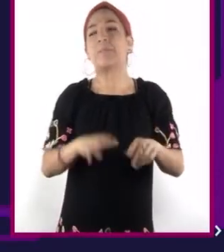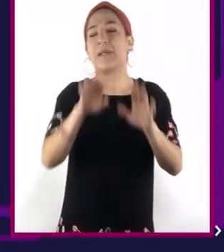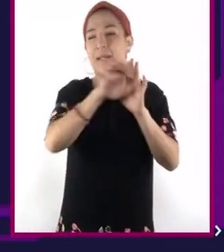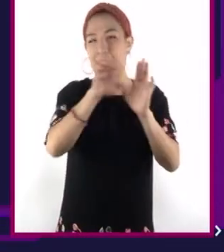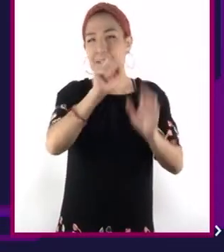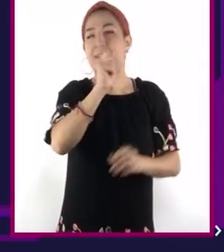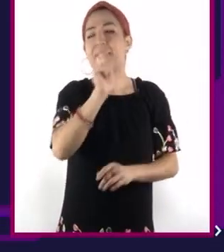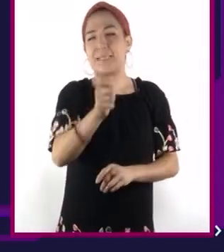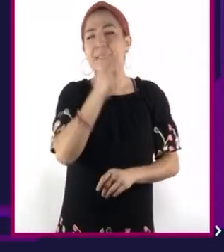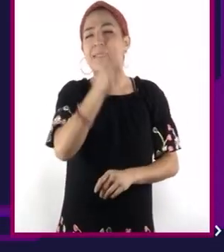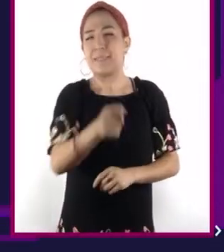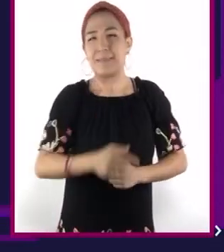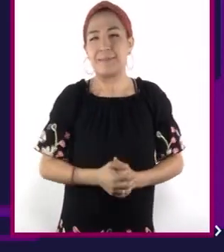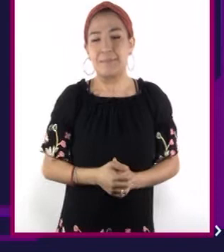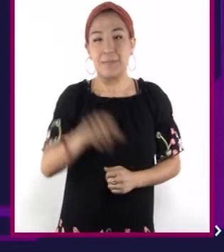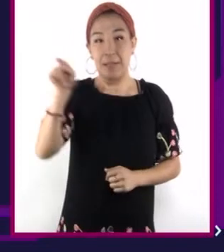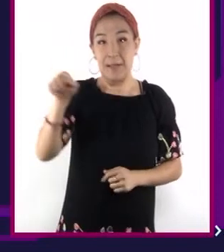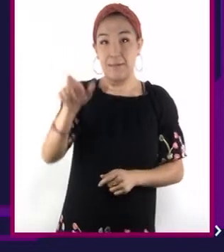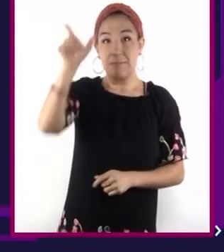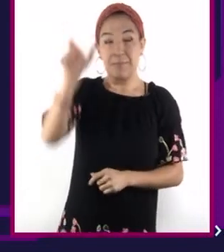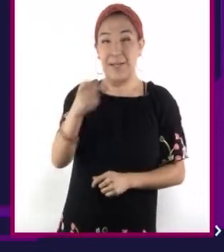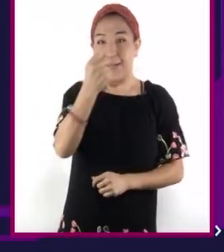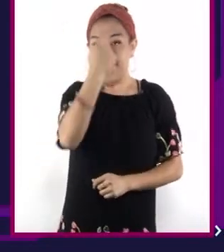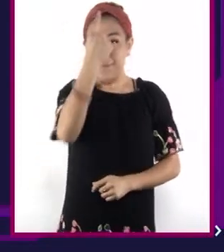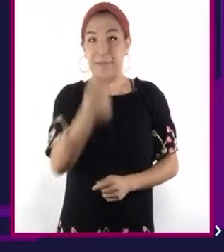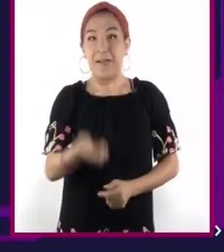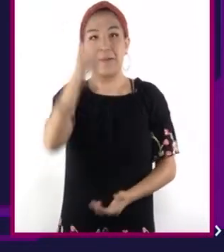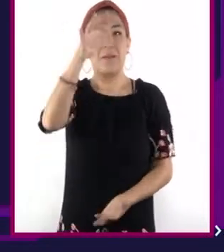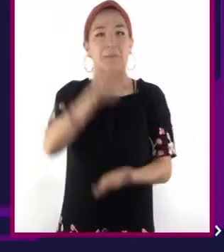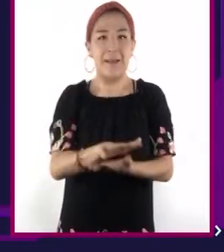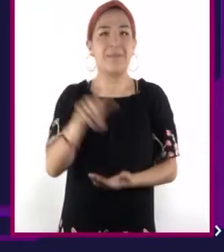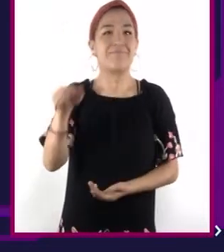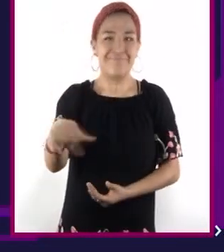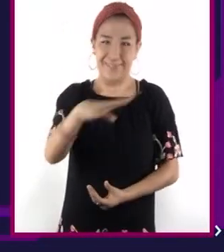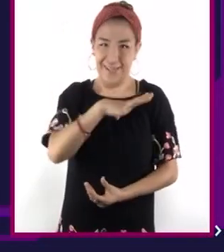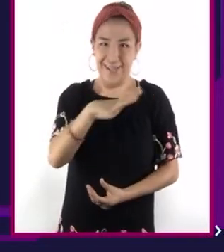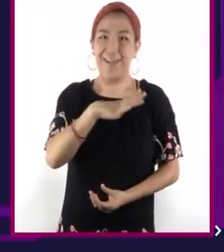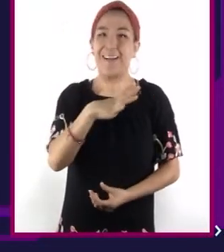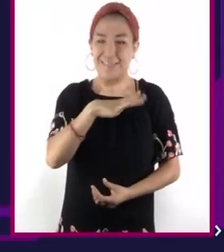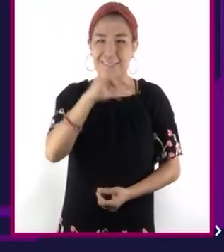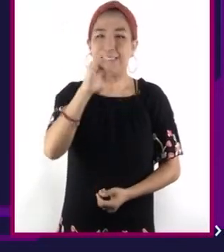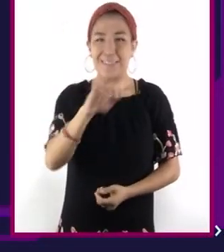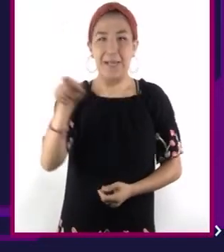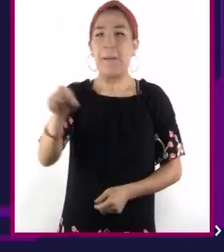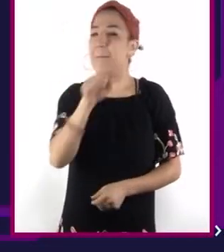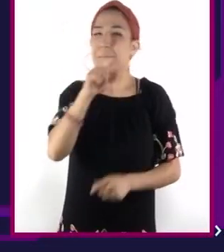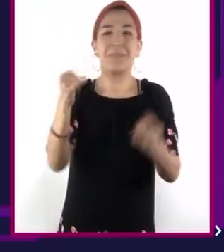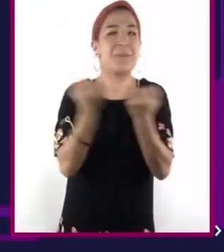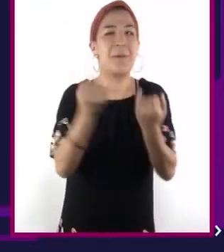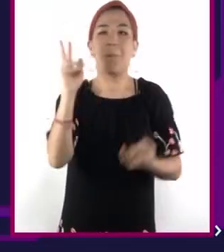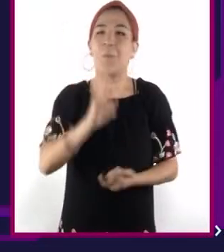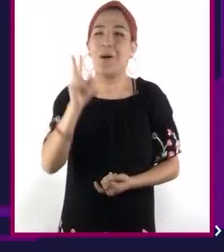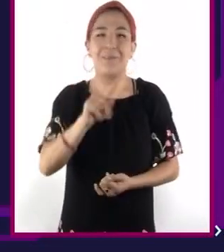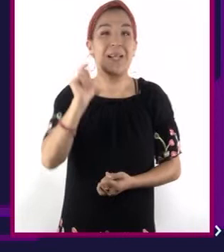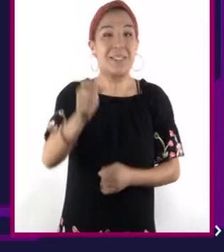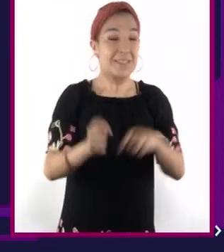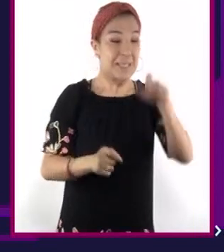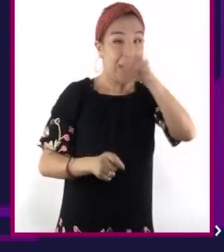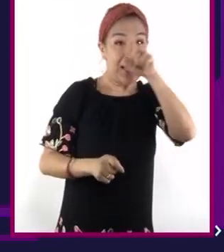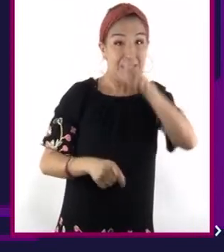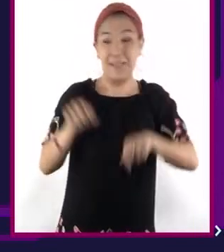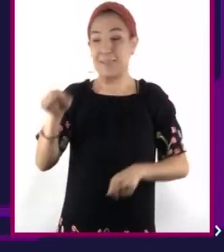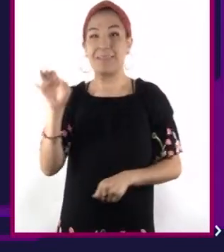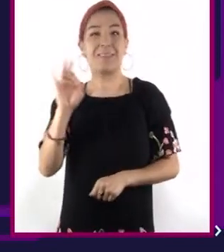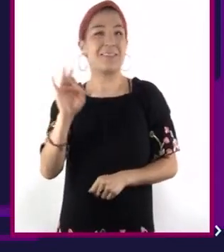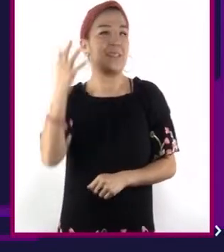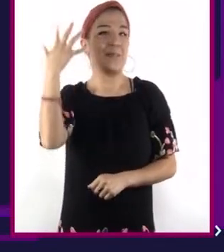secuencia inventada sí se tomó en cuenta que existen las mismas posibilidades de caer águila que de